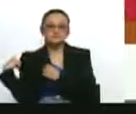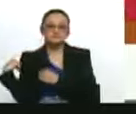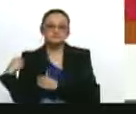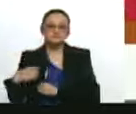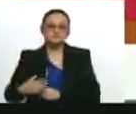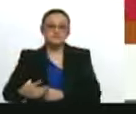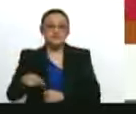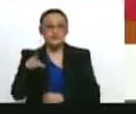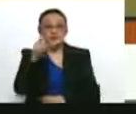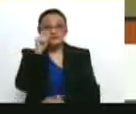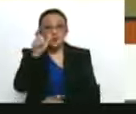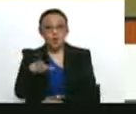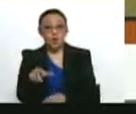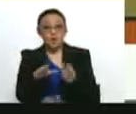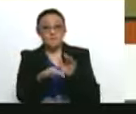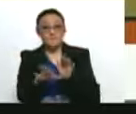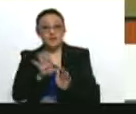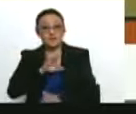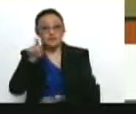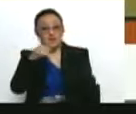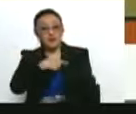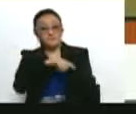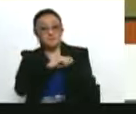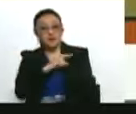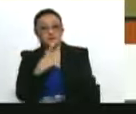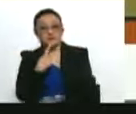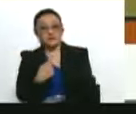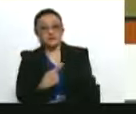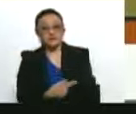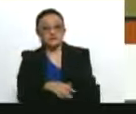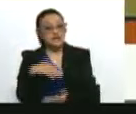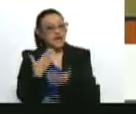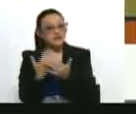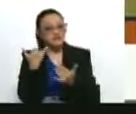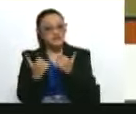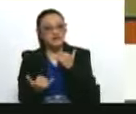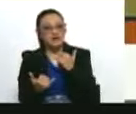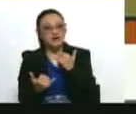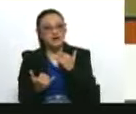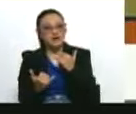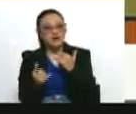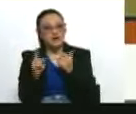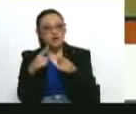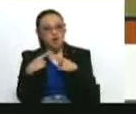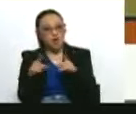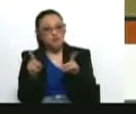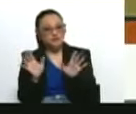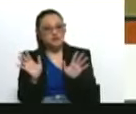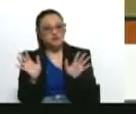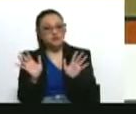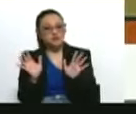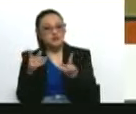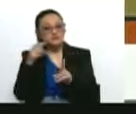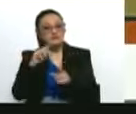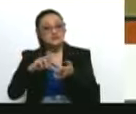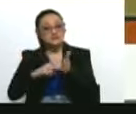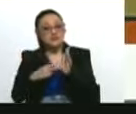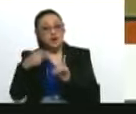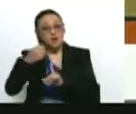este delincuente desde España dice, hasta el final no es otra cosa que una declaración de lucha.